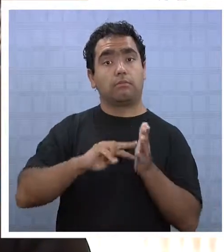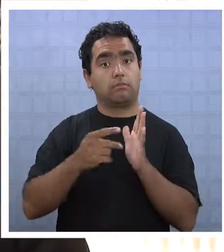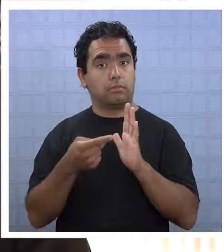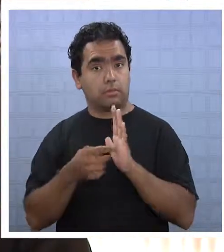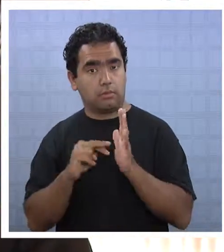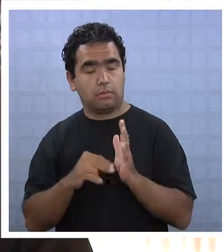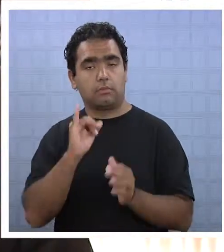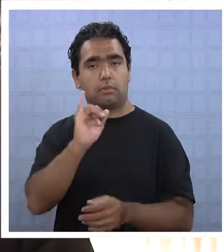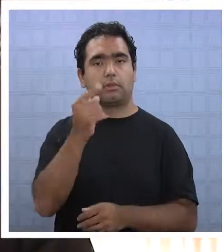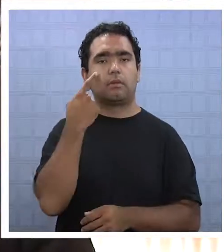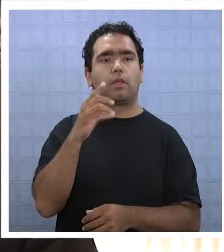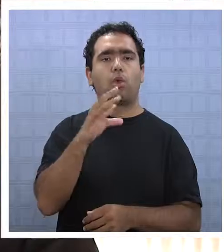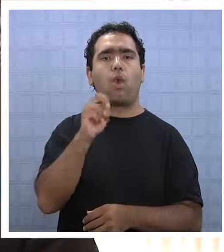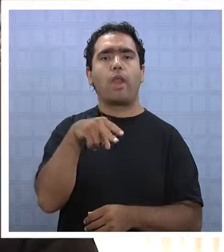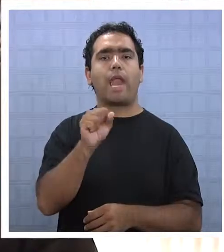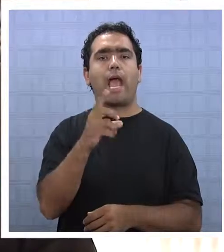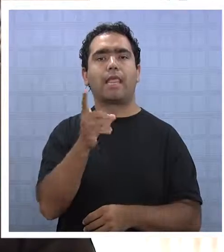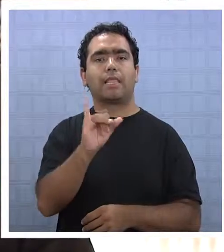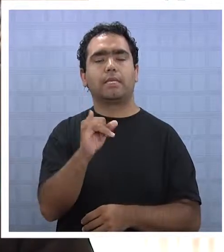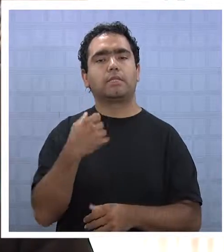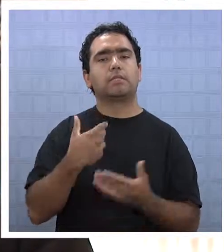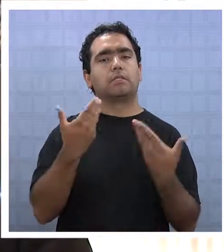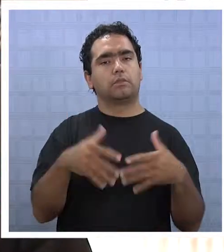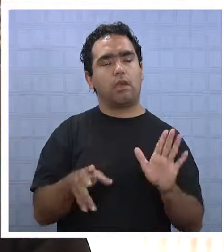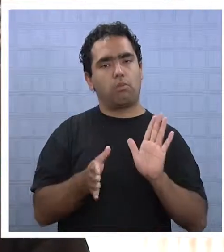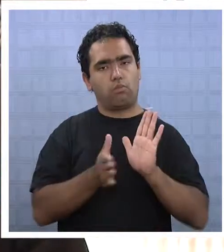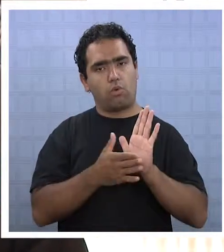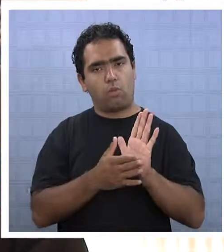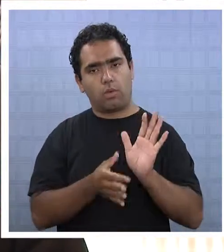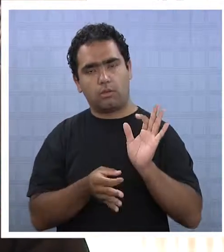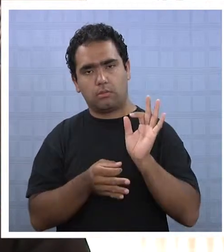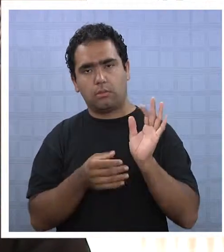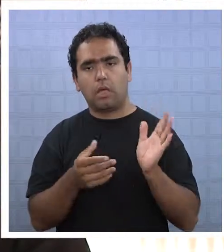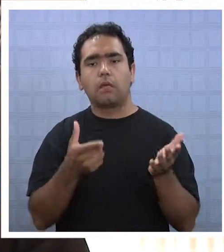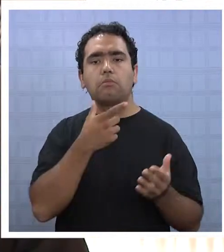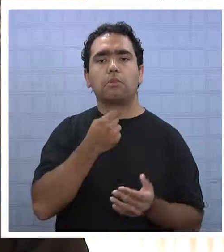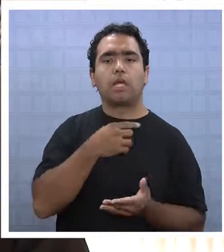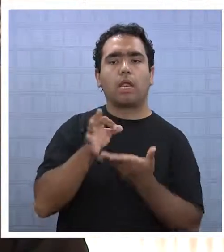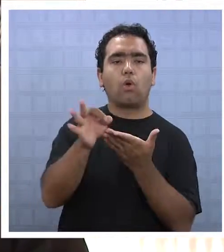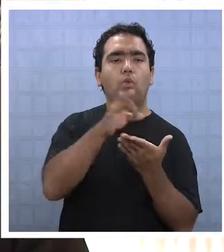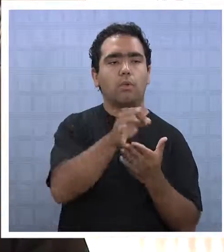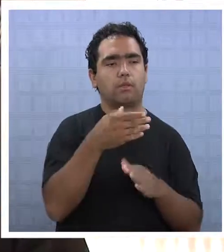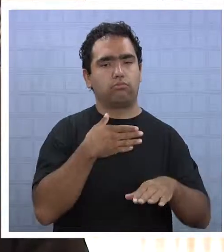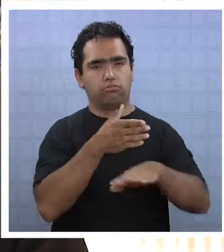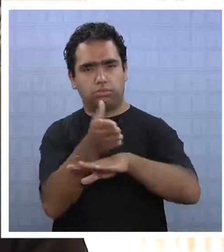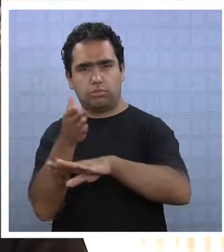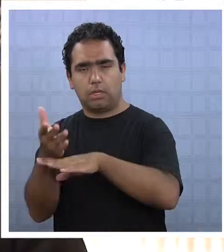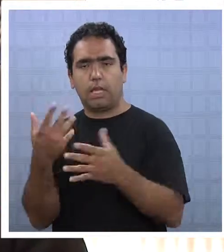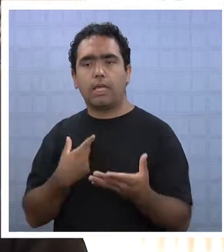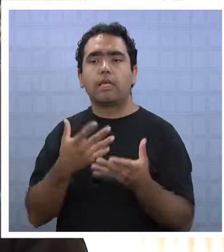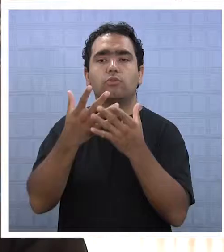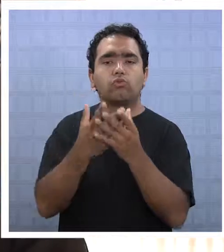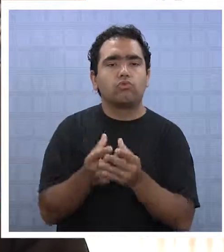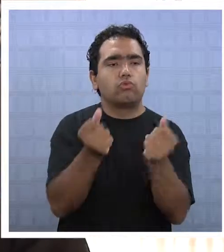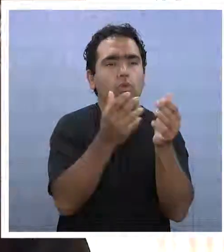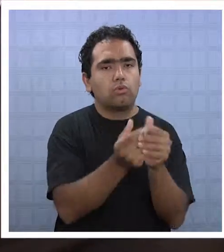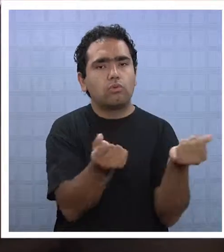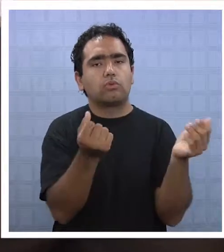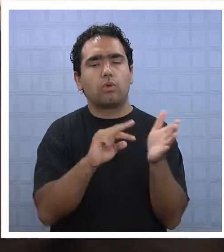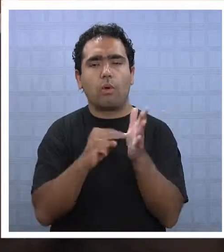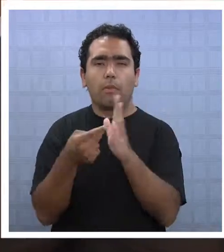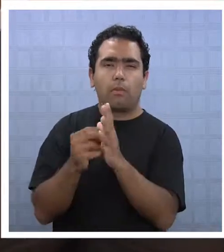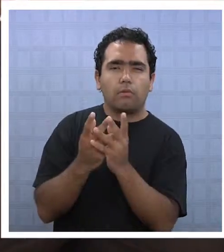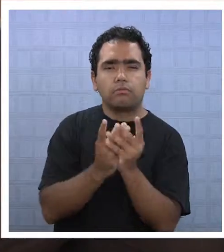CONADI ha planteado su propuesta de poder acudir a las comunidades y poder darle algunas soluciones inmediatas para sus